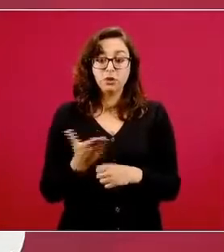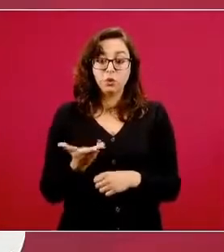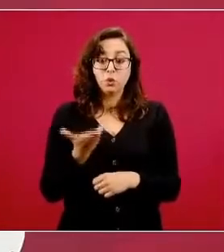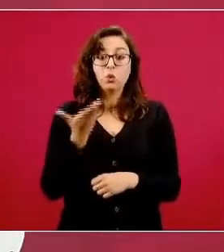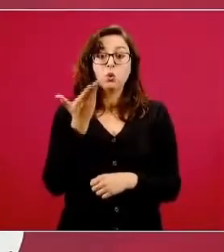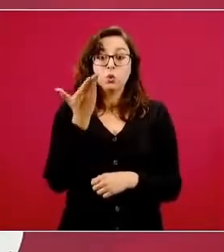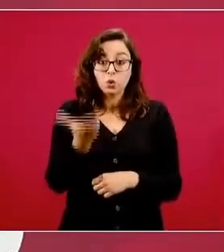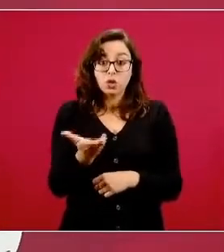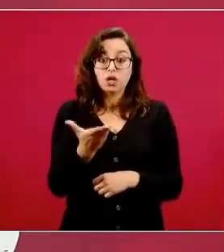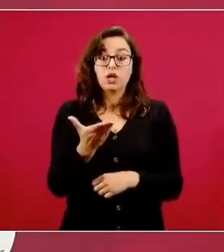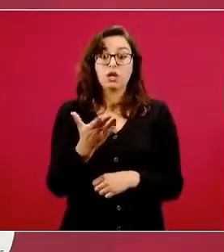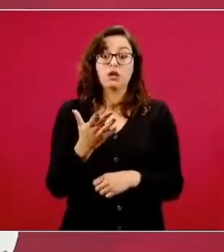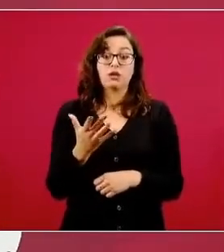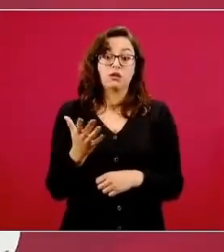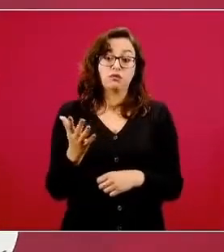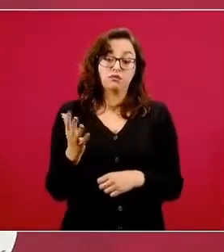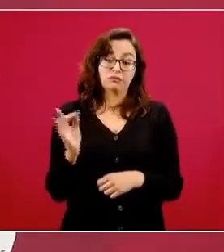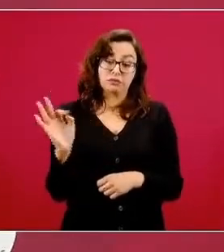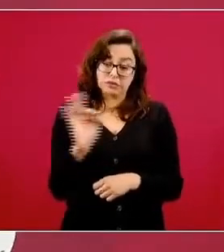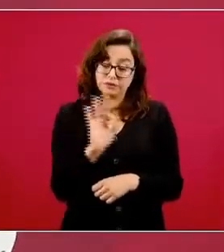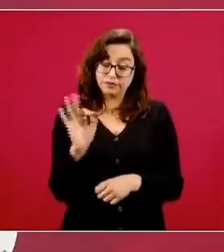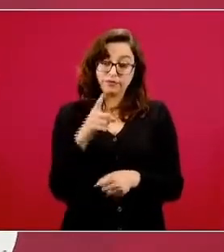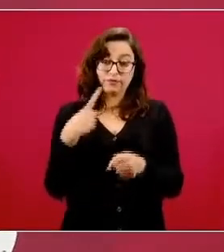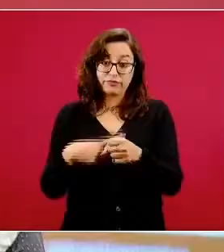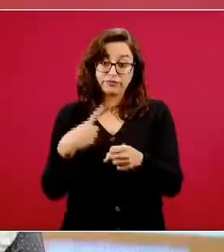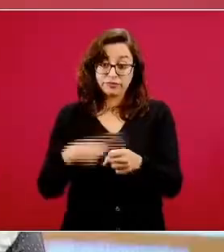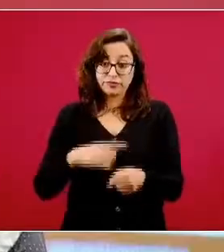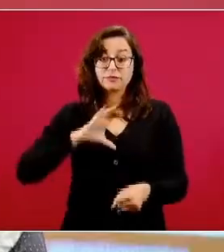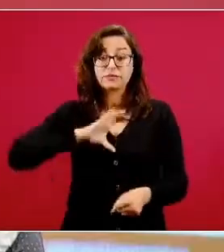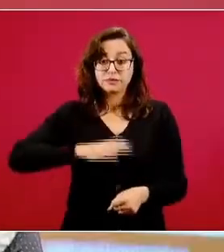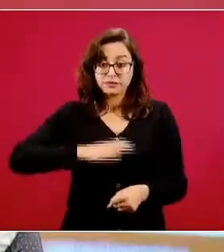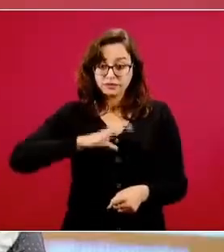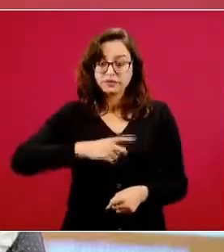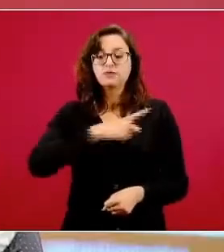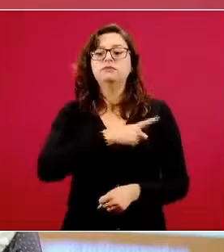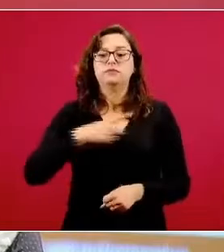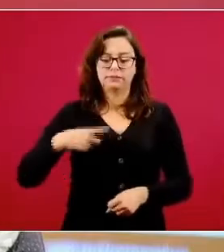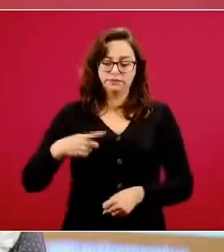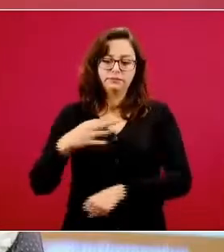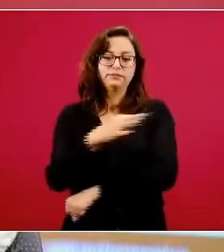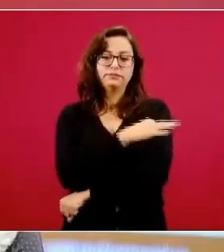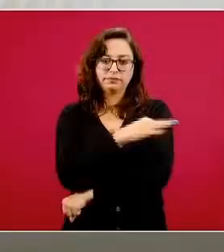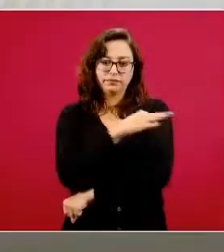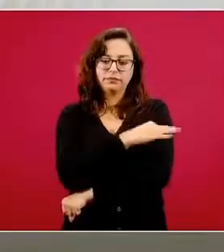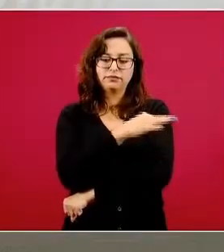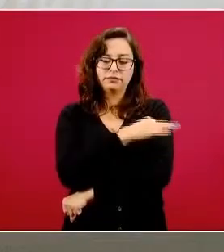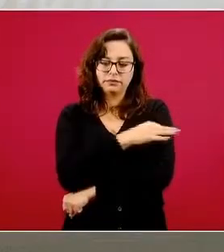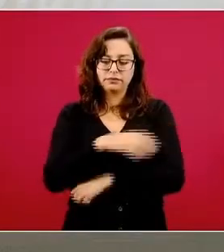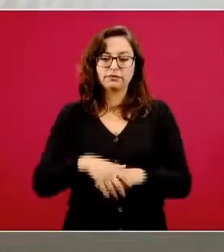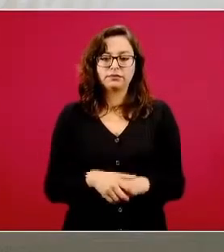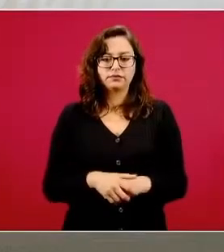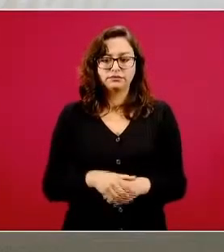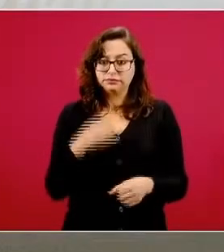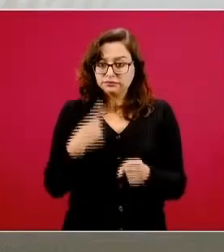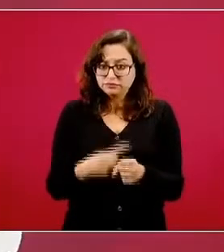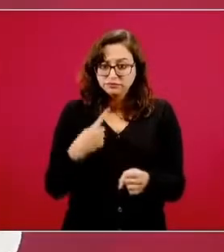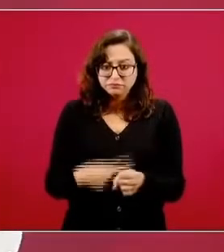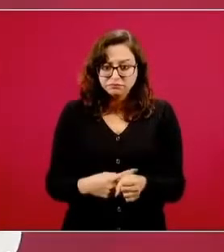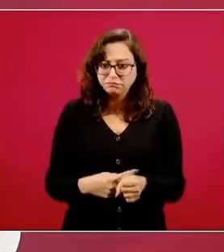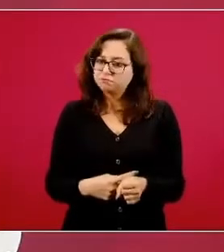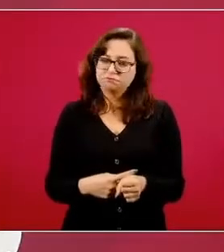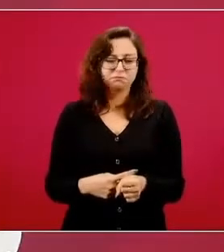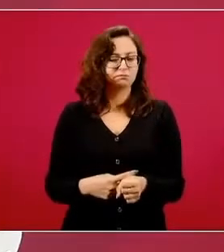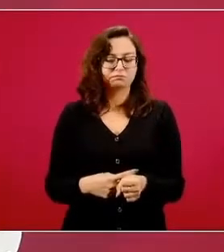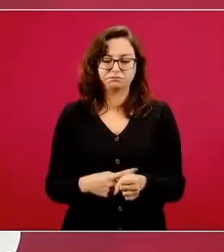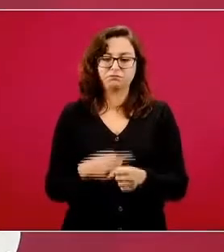que está luchando contra el cáncer, vaya y aplíquese su vacuna. La vacuna no le va a enfermar, la vacuna